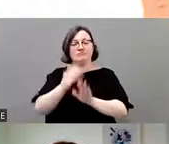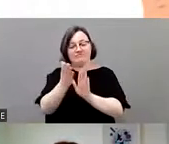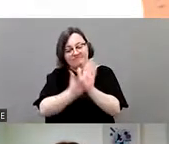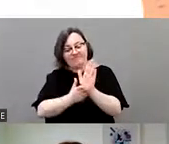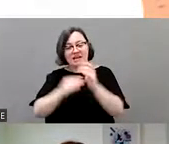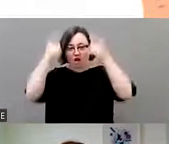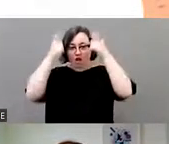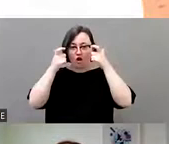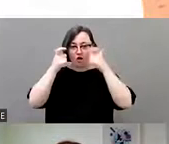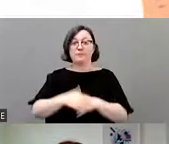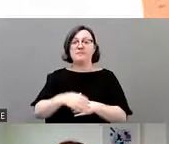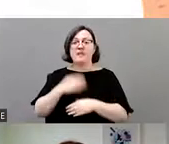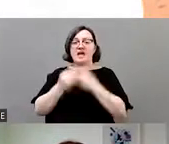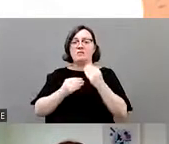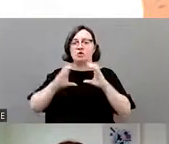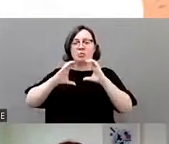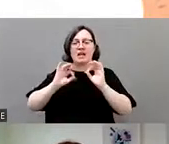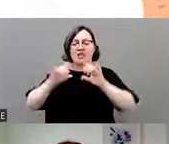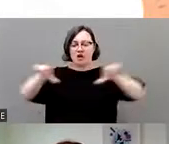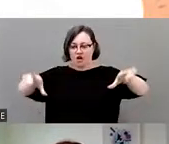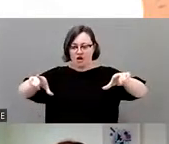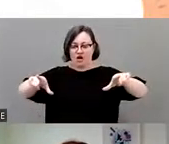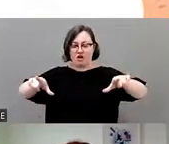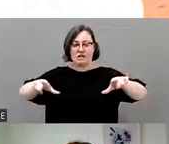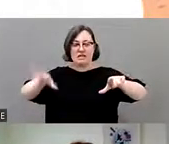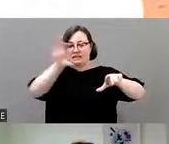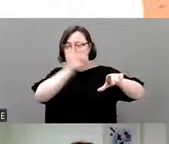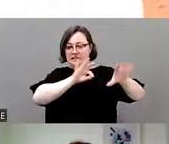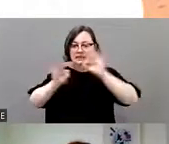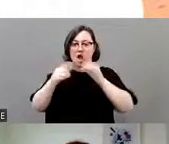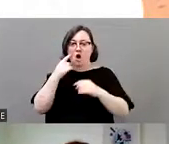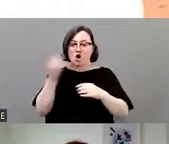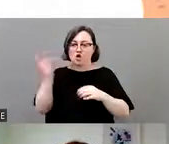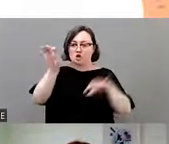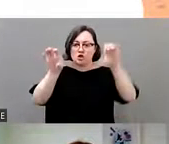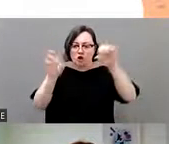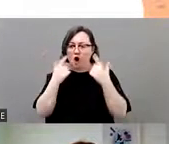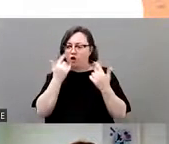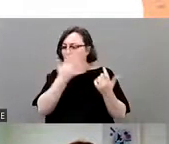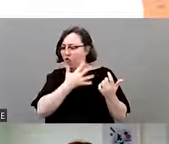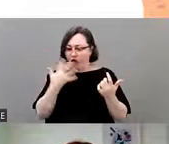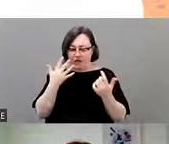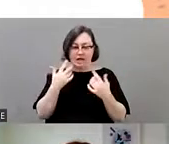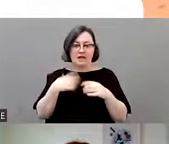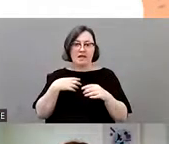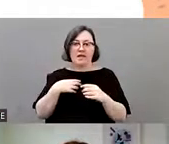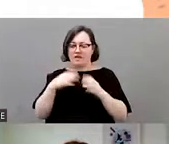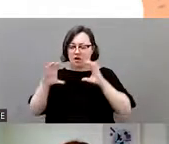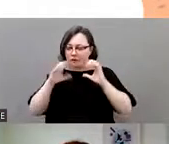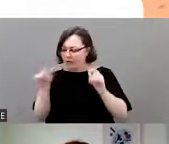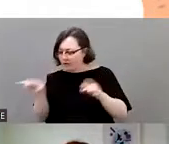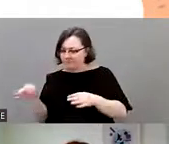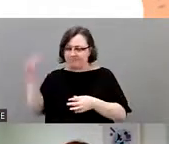Aquí es, por ejemplo, pues cogemos el comunicador, pero a la vez pues... vamos a ponerle los ojos, Anne, ¿dónde están los ojos? Pues buscamos en el comunicador, ¿qué